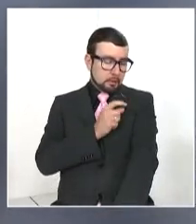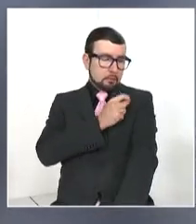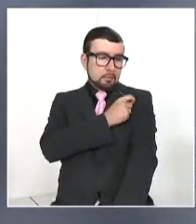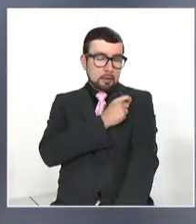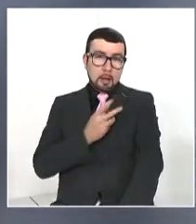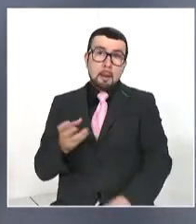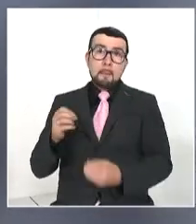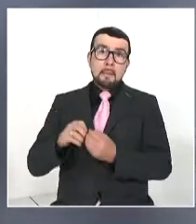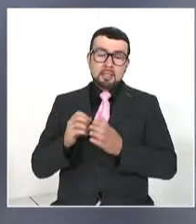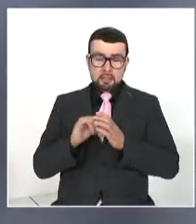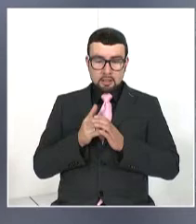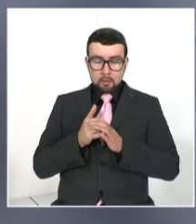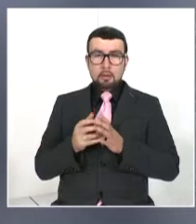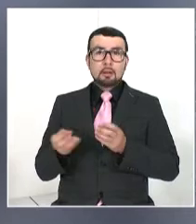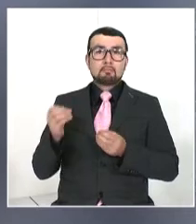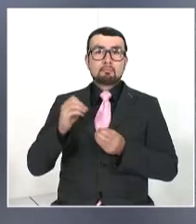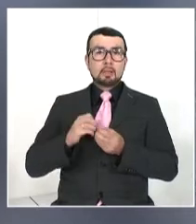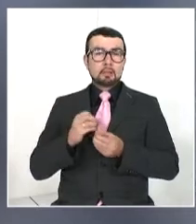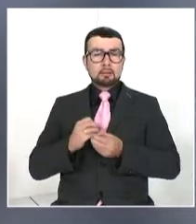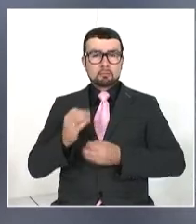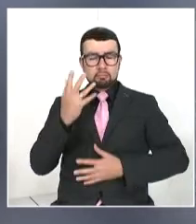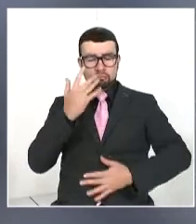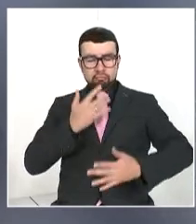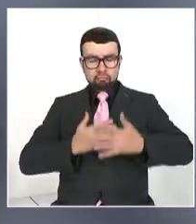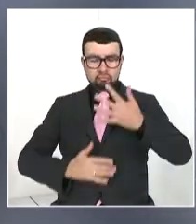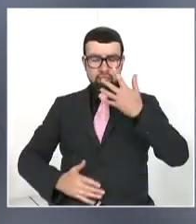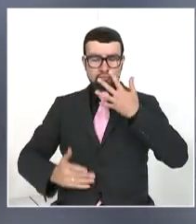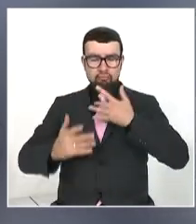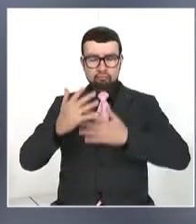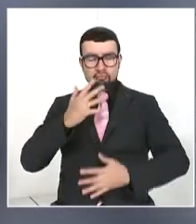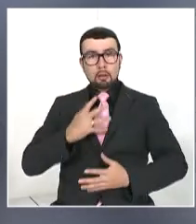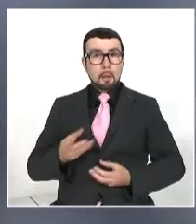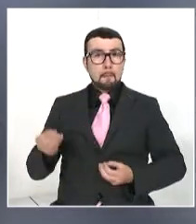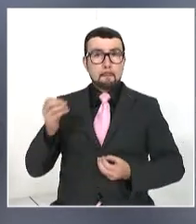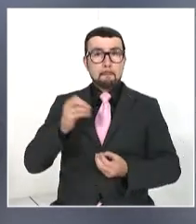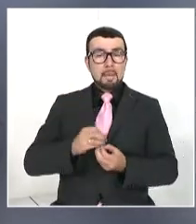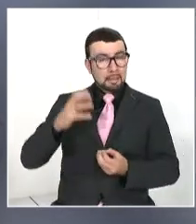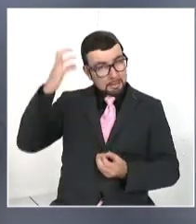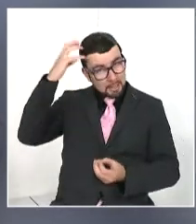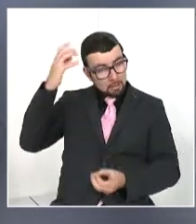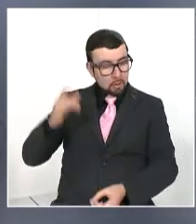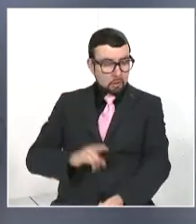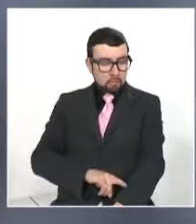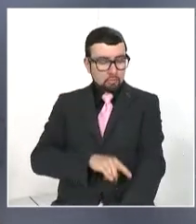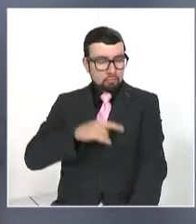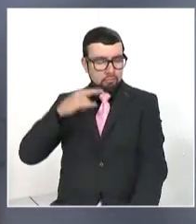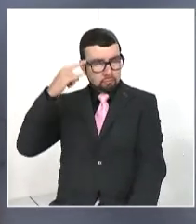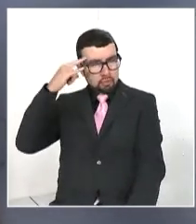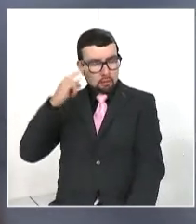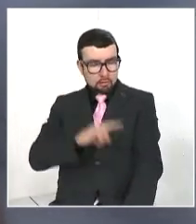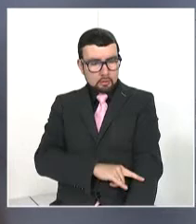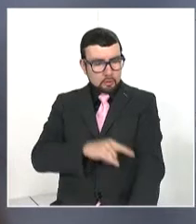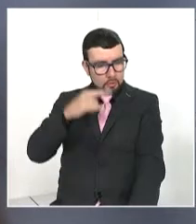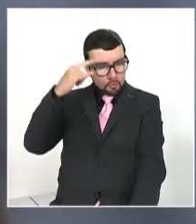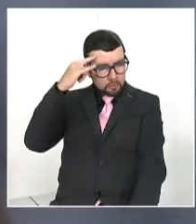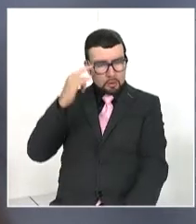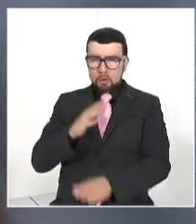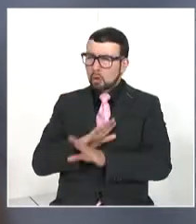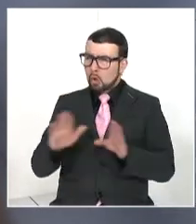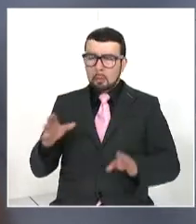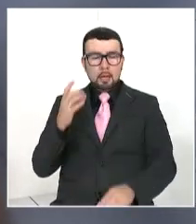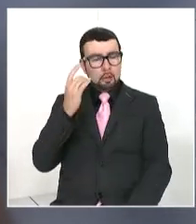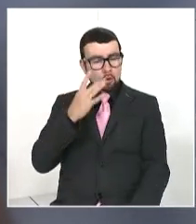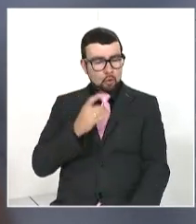le ganamos circulación. Le estamos dando un estímulo diciéndole al cerebro, calme esos dolores, que no pase más la señal de dolor,